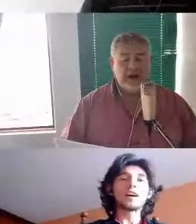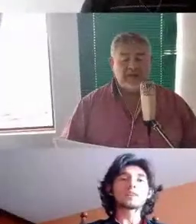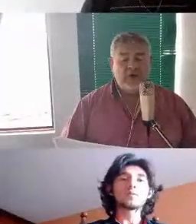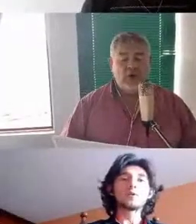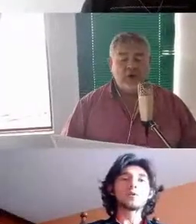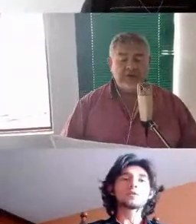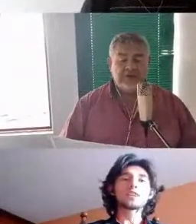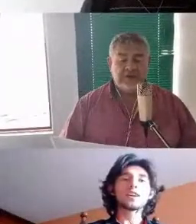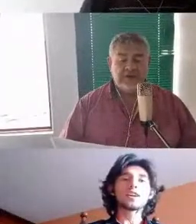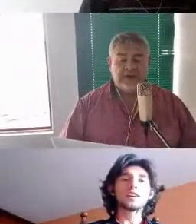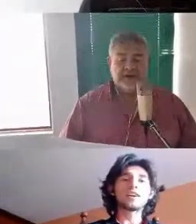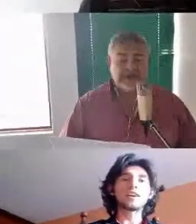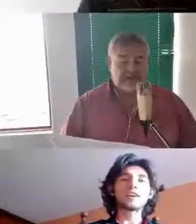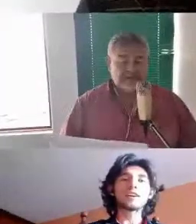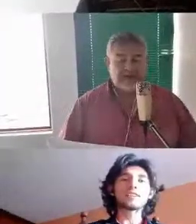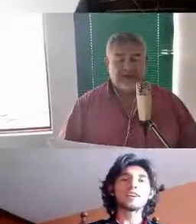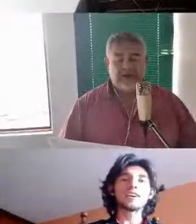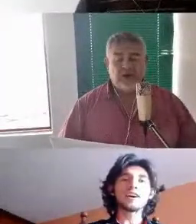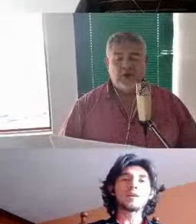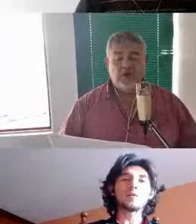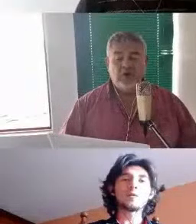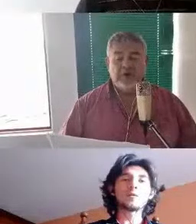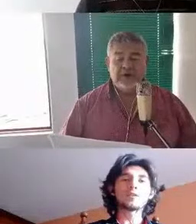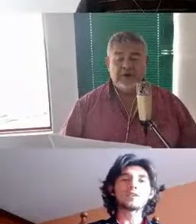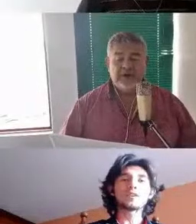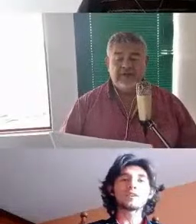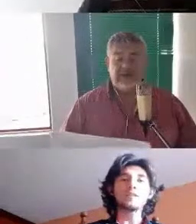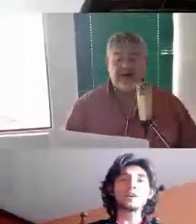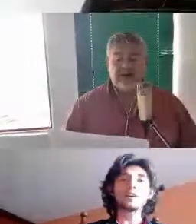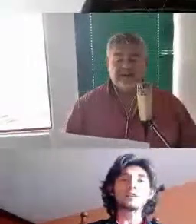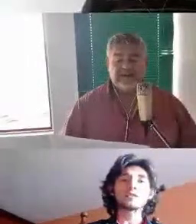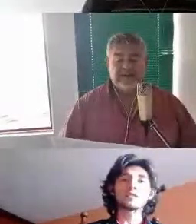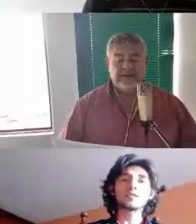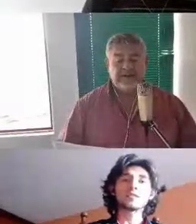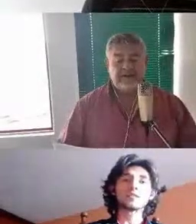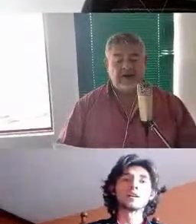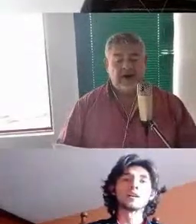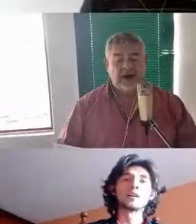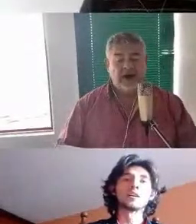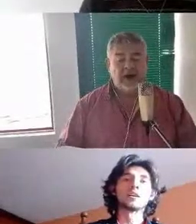Somos las voces de la